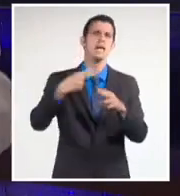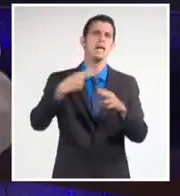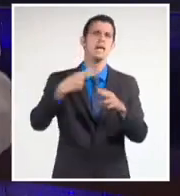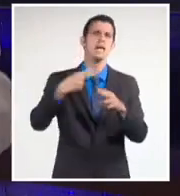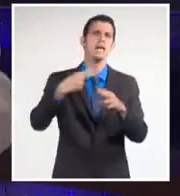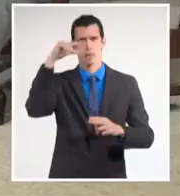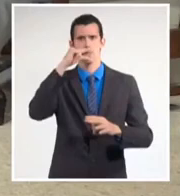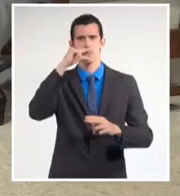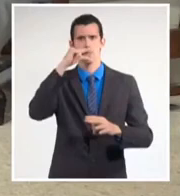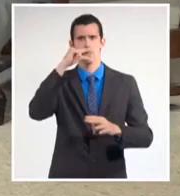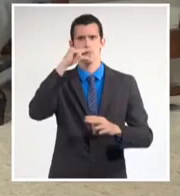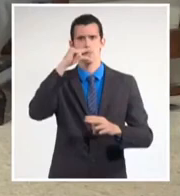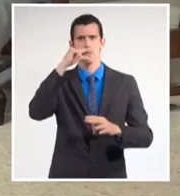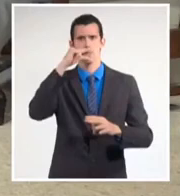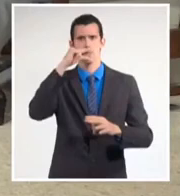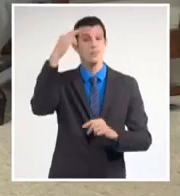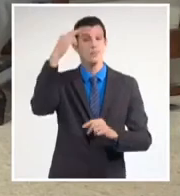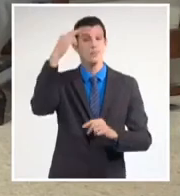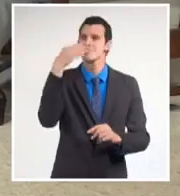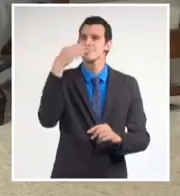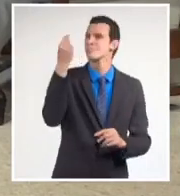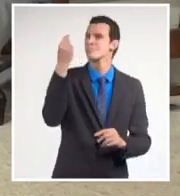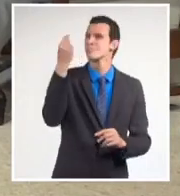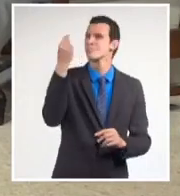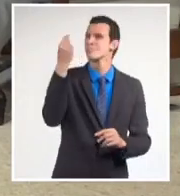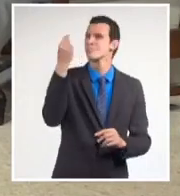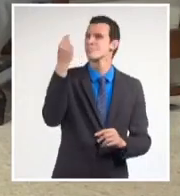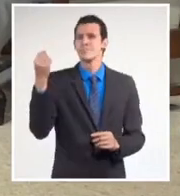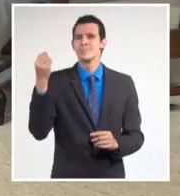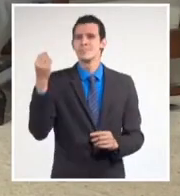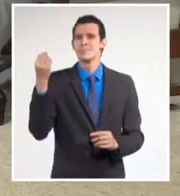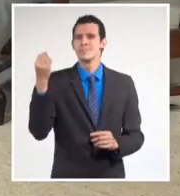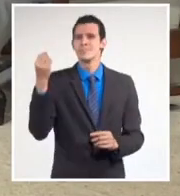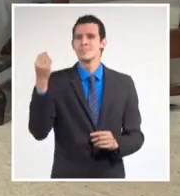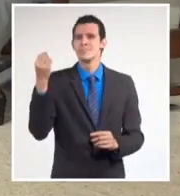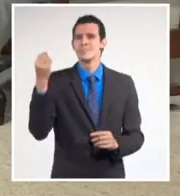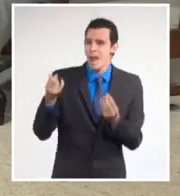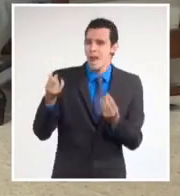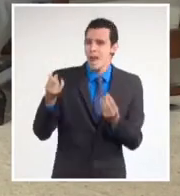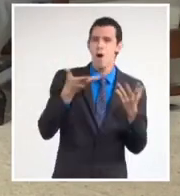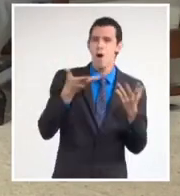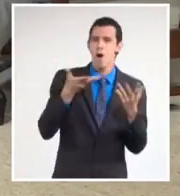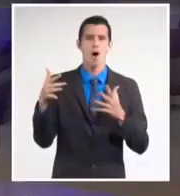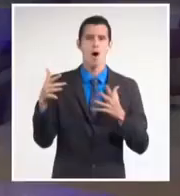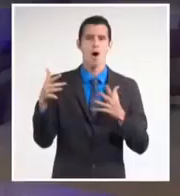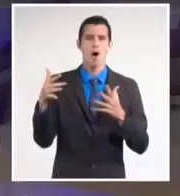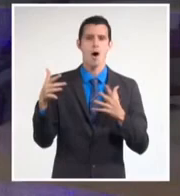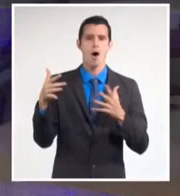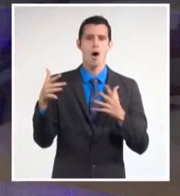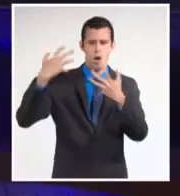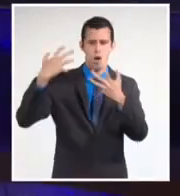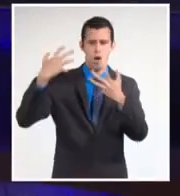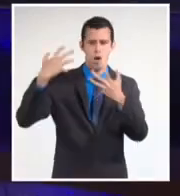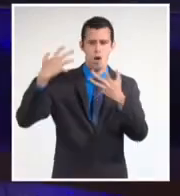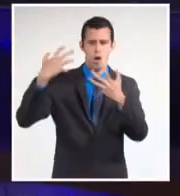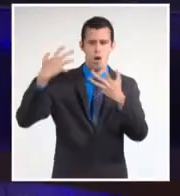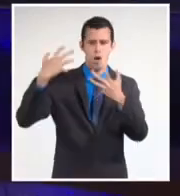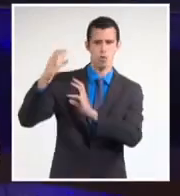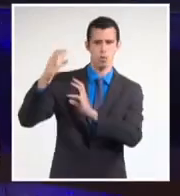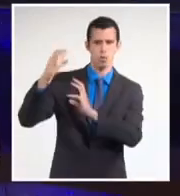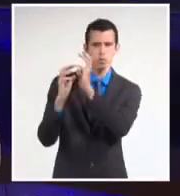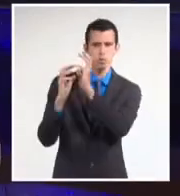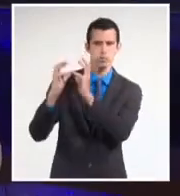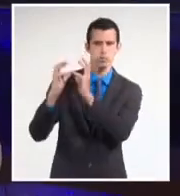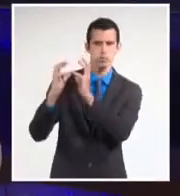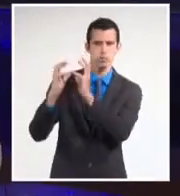mieles, la vida se movía al ritmo del central, y hoy se mueve porque todavía está. Es muy